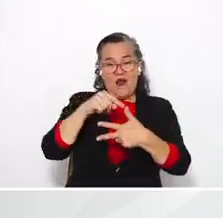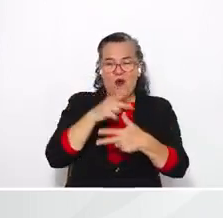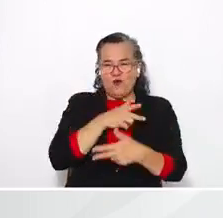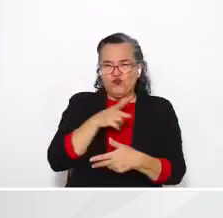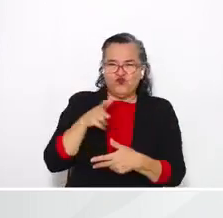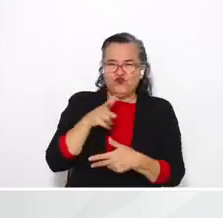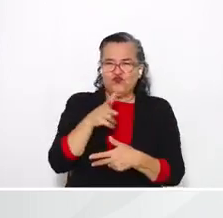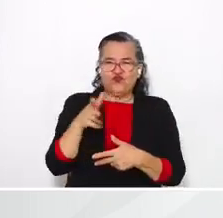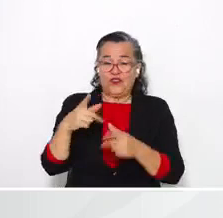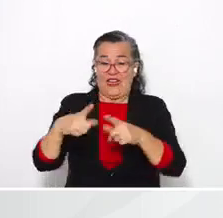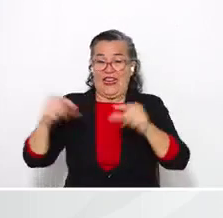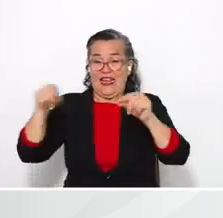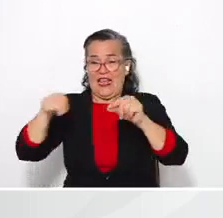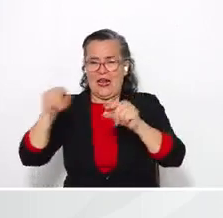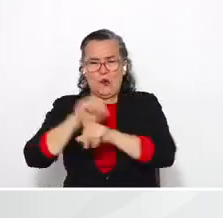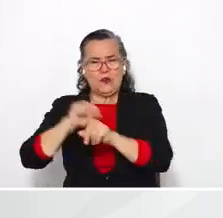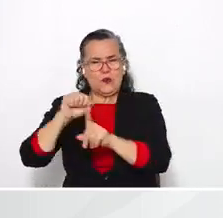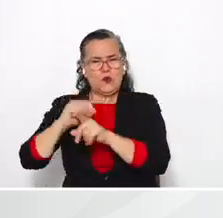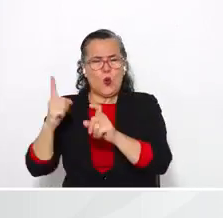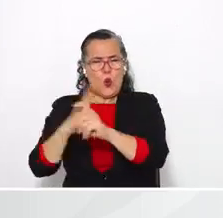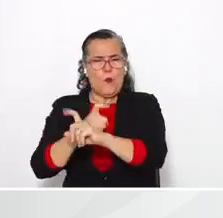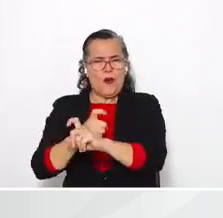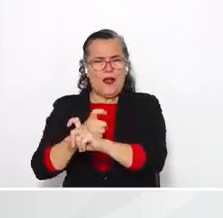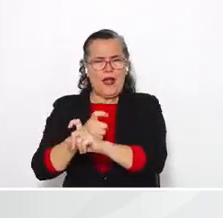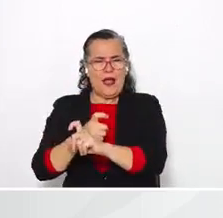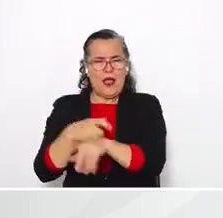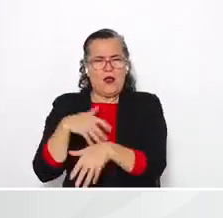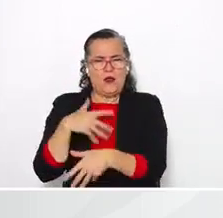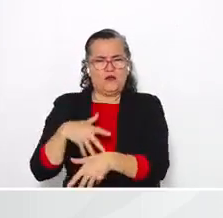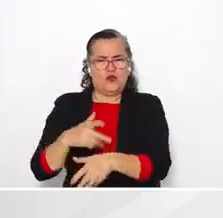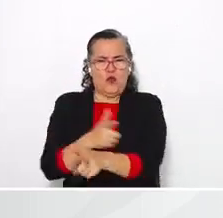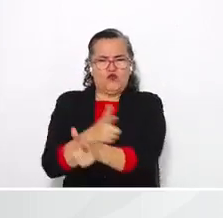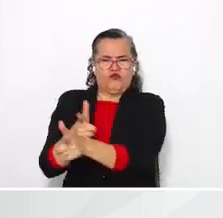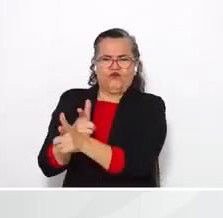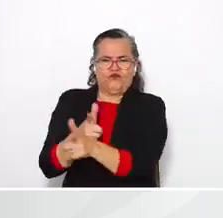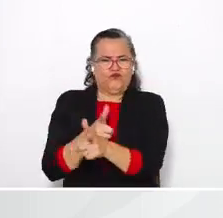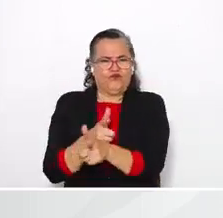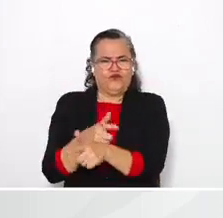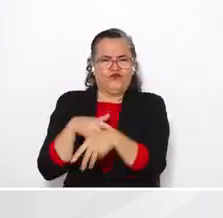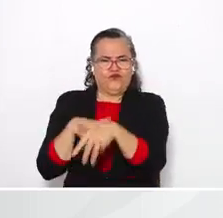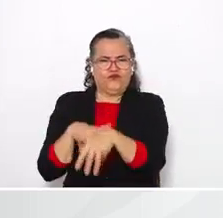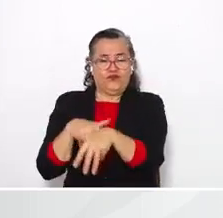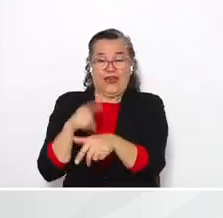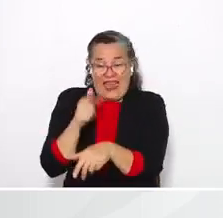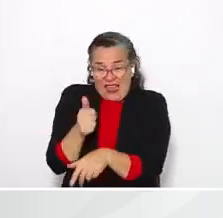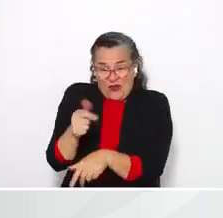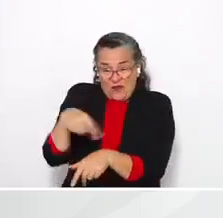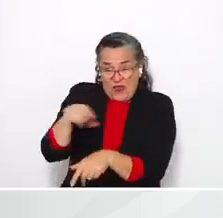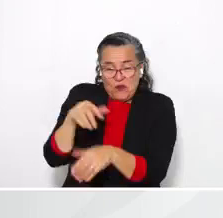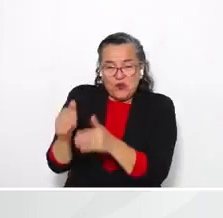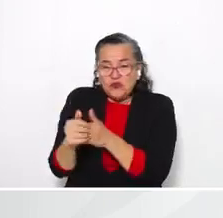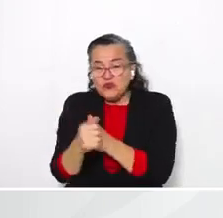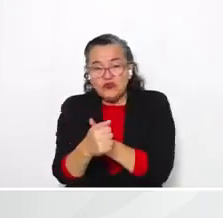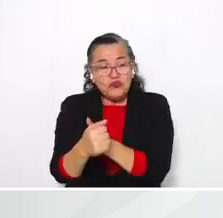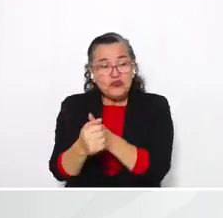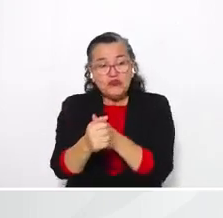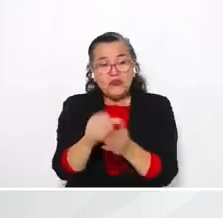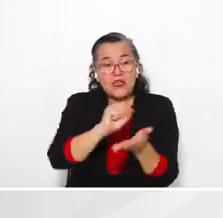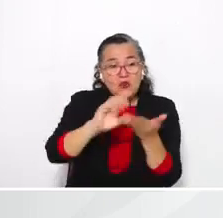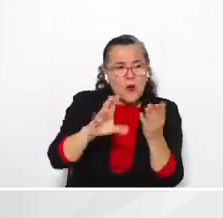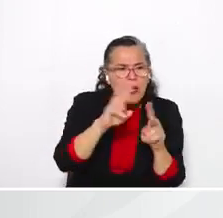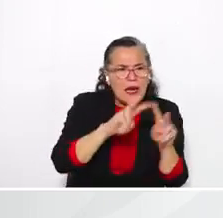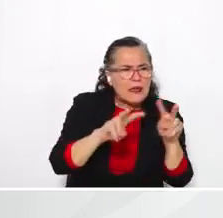momento en una situación muy complicada, militar, pero bueno, los mismos militares nos llevaron a las escuelas y